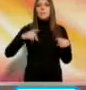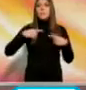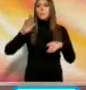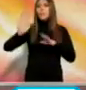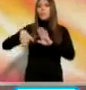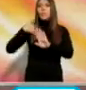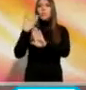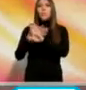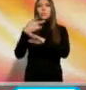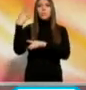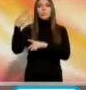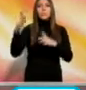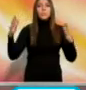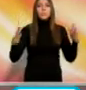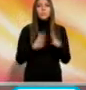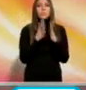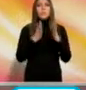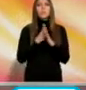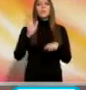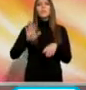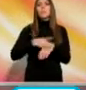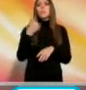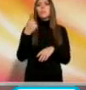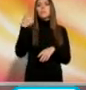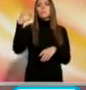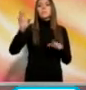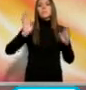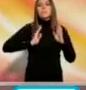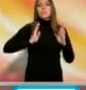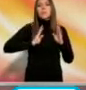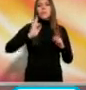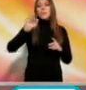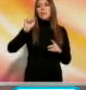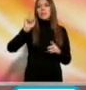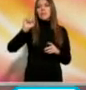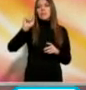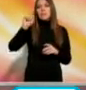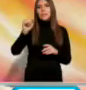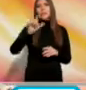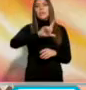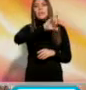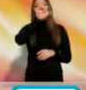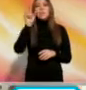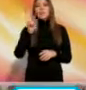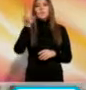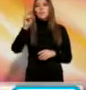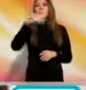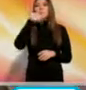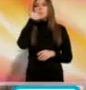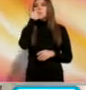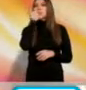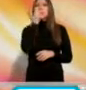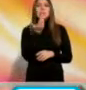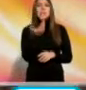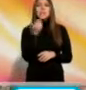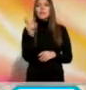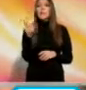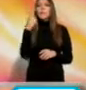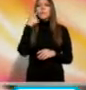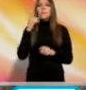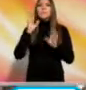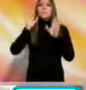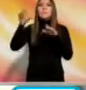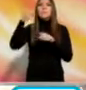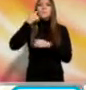propio ejército, porque era un ejército fascista, y se fue a las filas de la resistencia para buscar